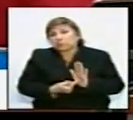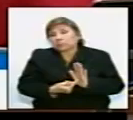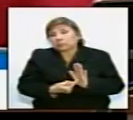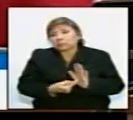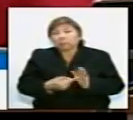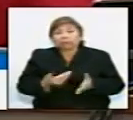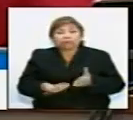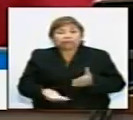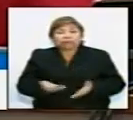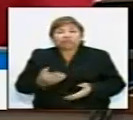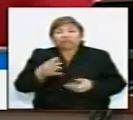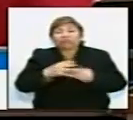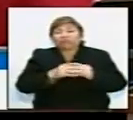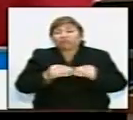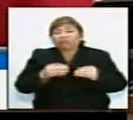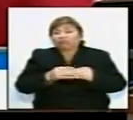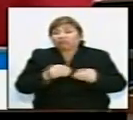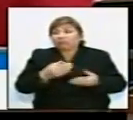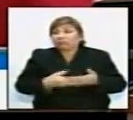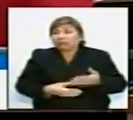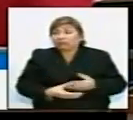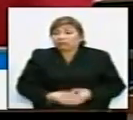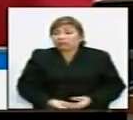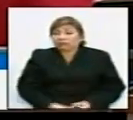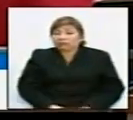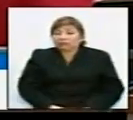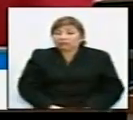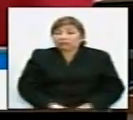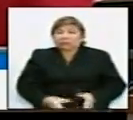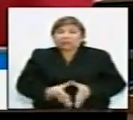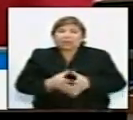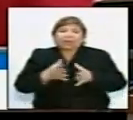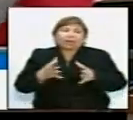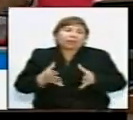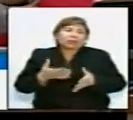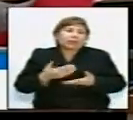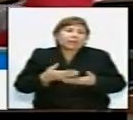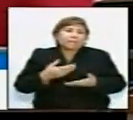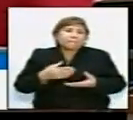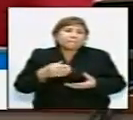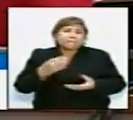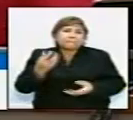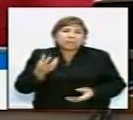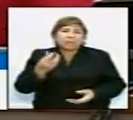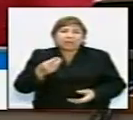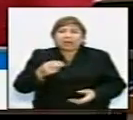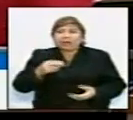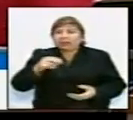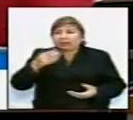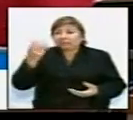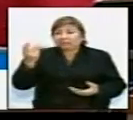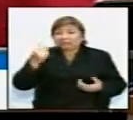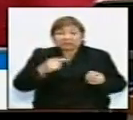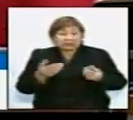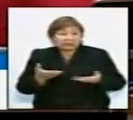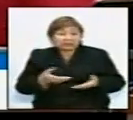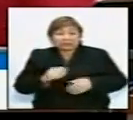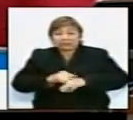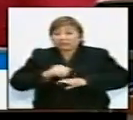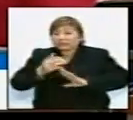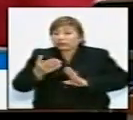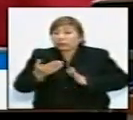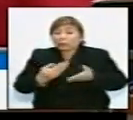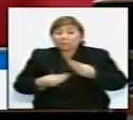visitar lugares de producción de papa, tanto de papas nativas, que es una cosa que queremos incentivar para